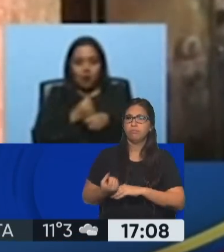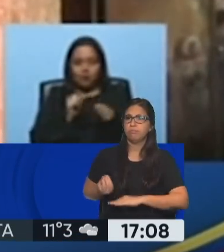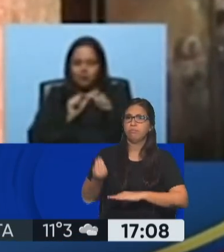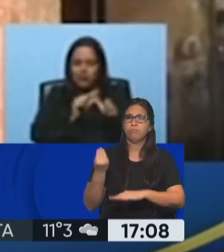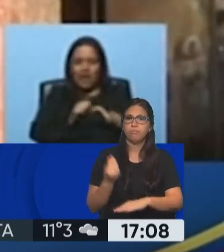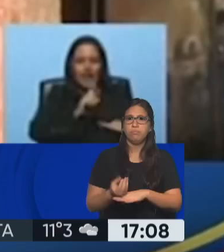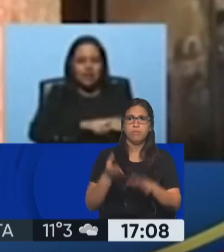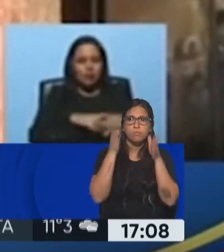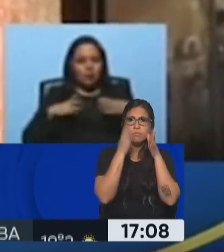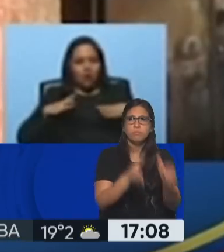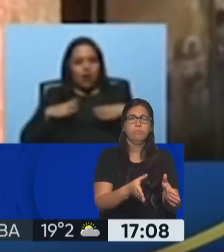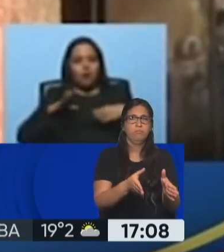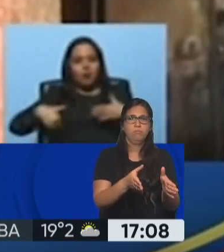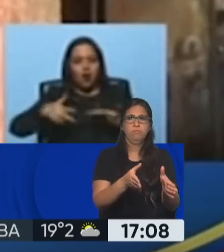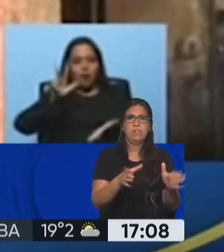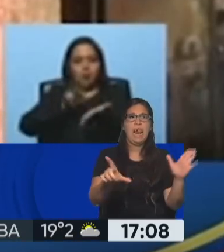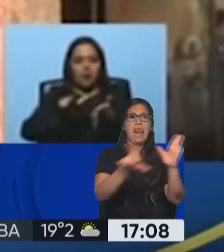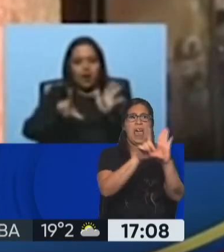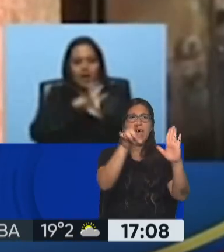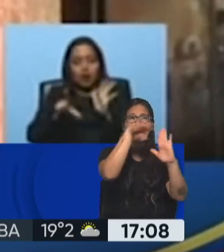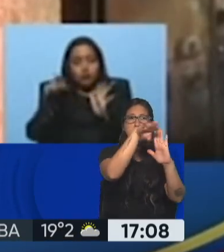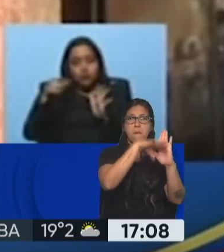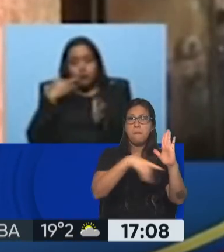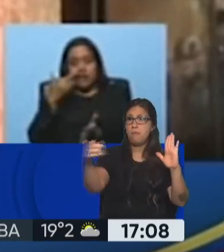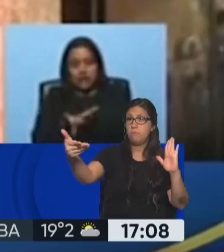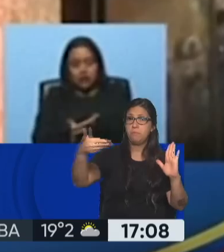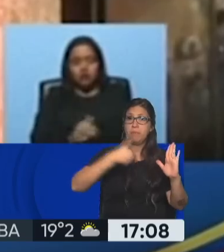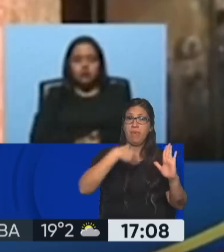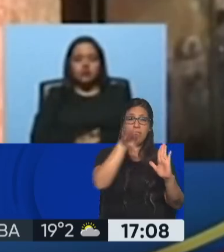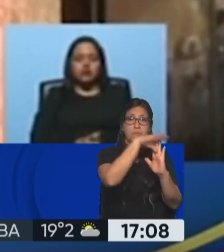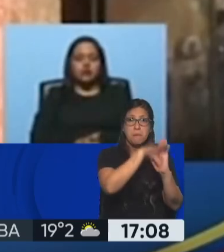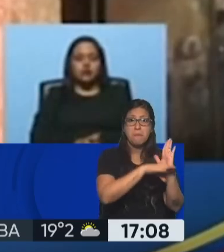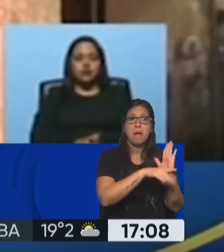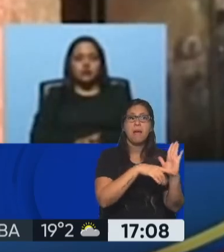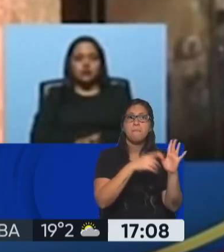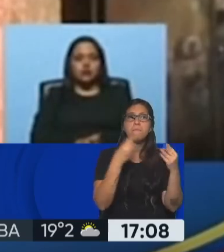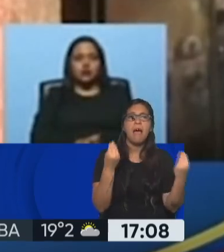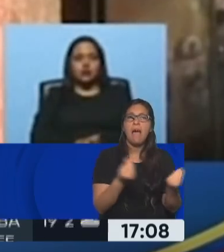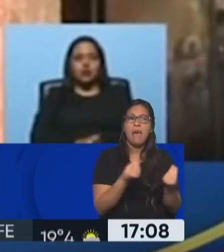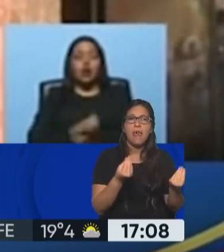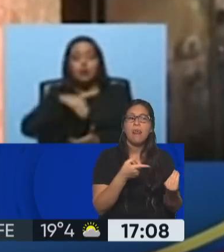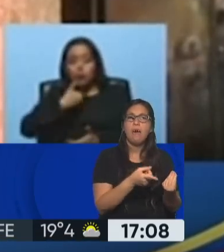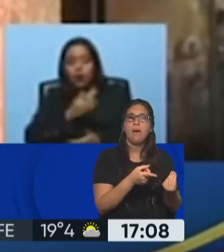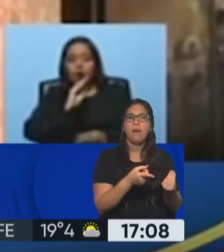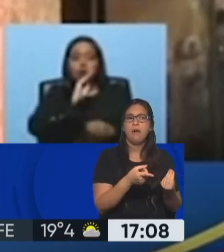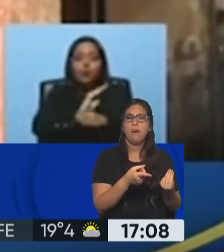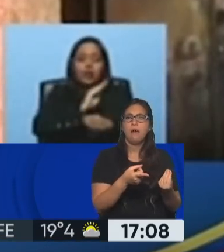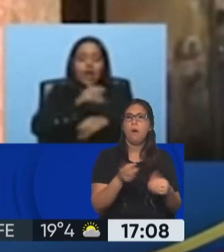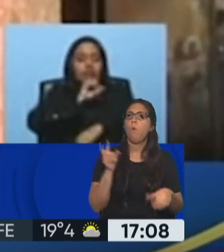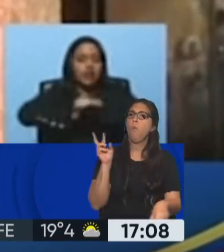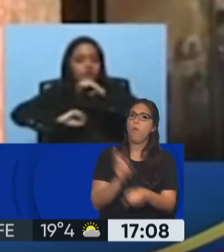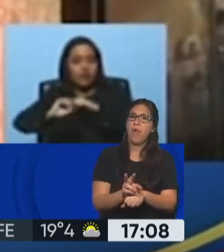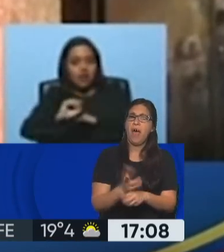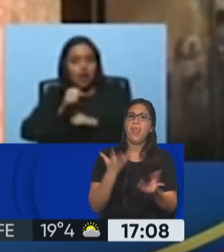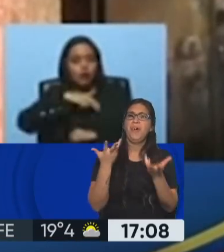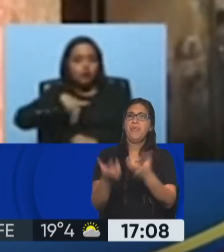parlamentario a aprobar un paquete de leyes que usted ha solicitado para poder cuidar y defender